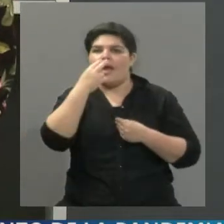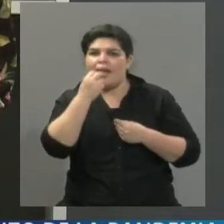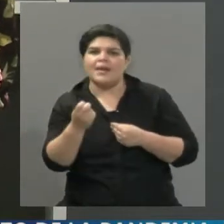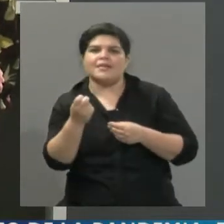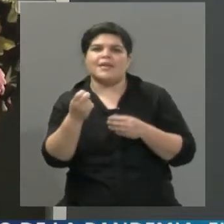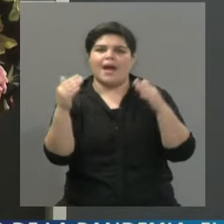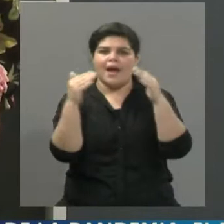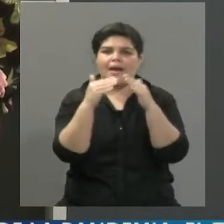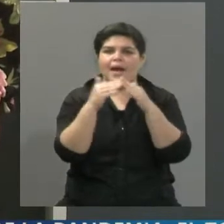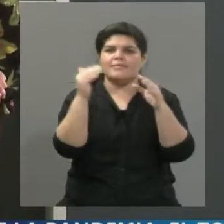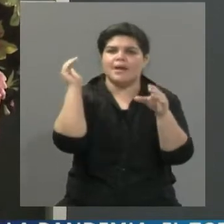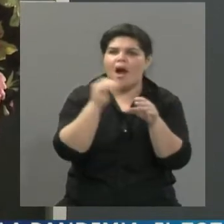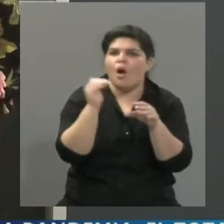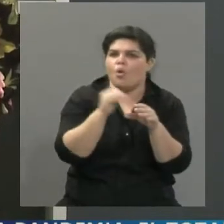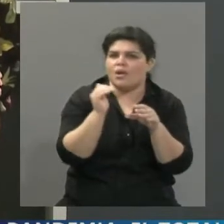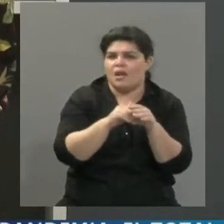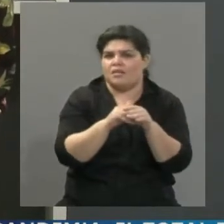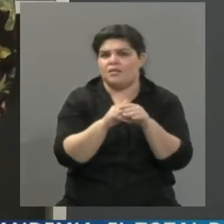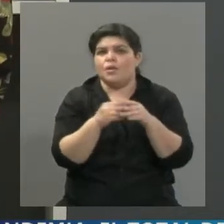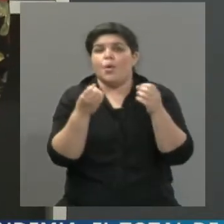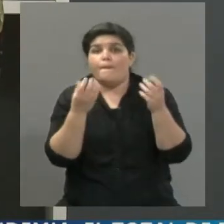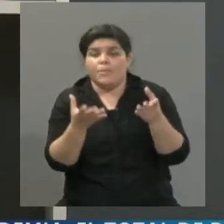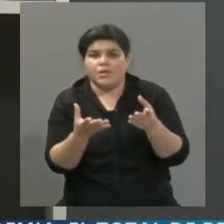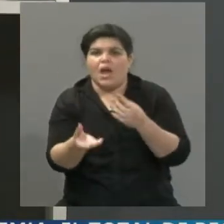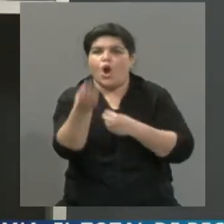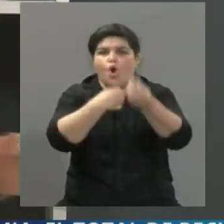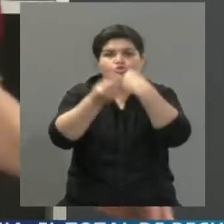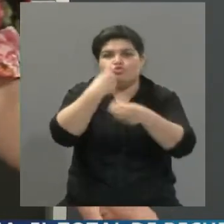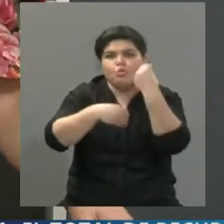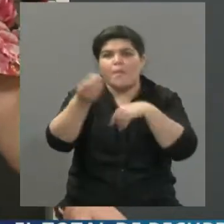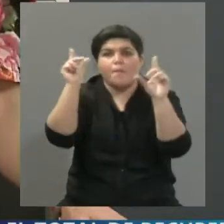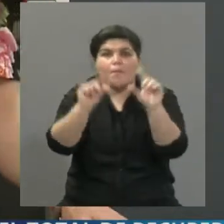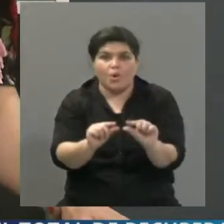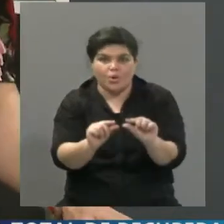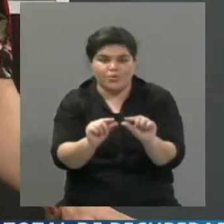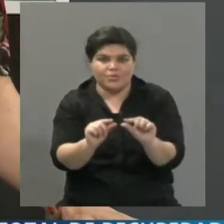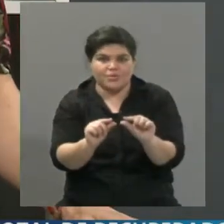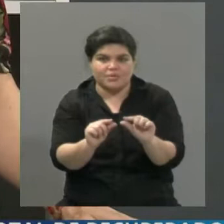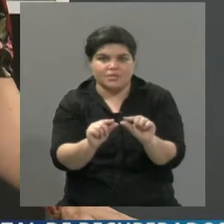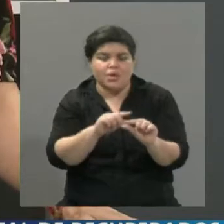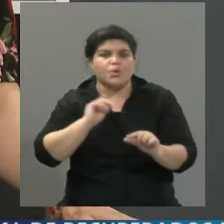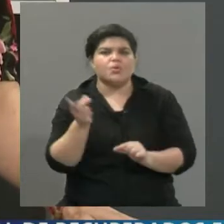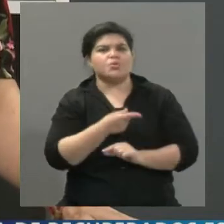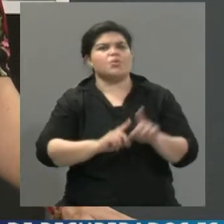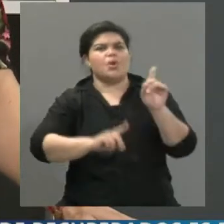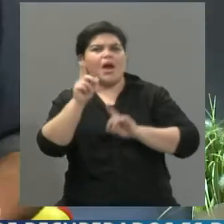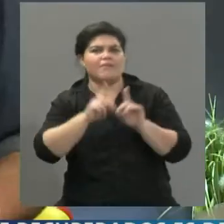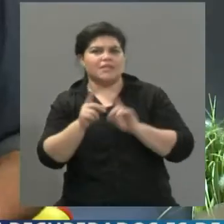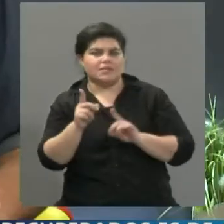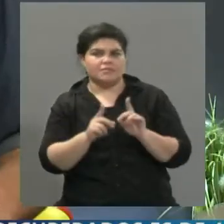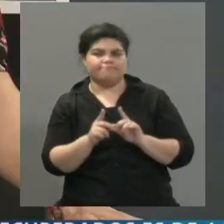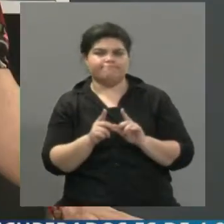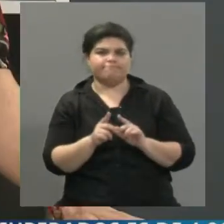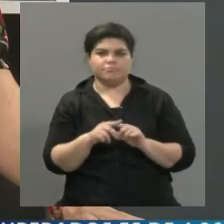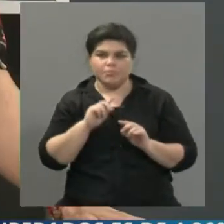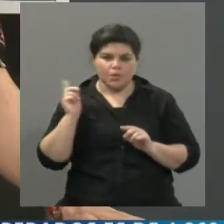hace un trabajo muy importante de aporte, como decíamos, al medio ambiente, y por ahí no lo notamos. Me parece que siempre va por el lado de a nuestro